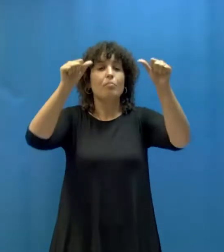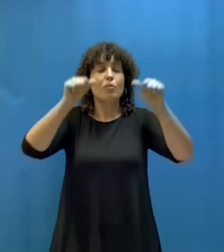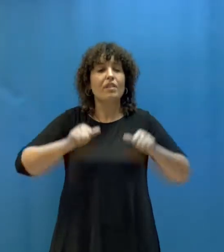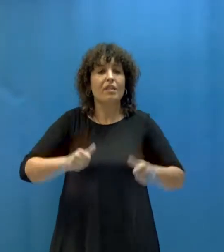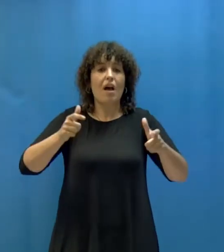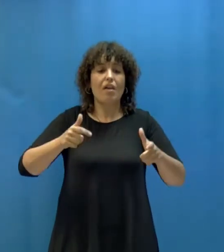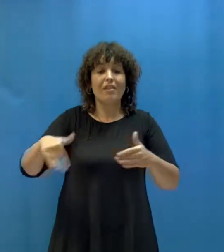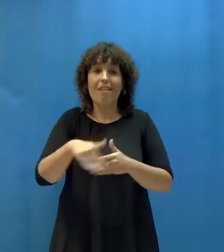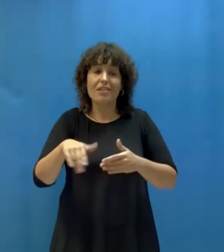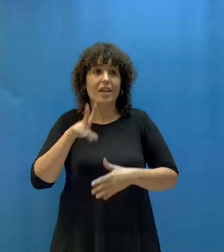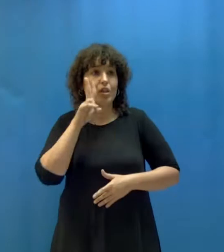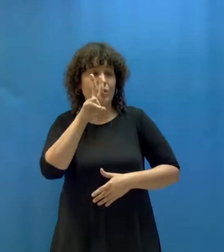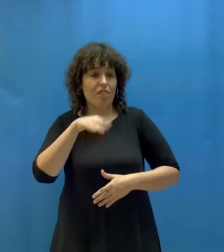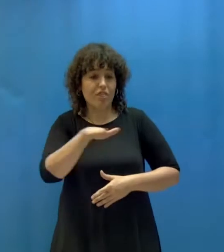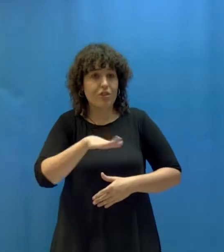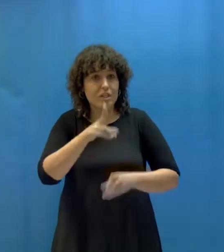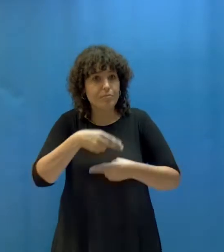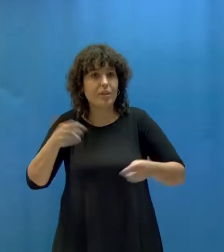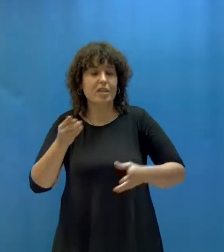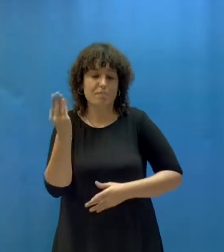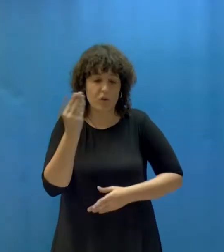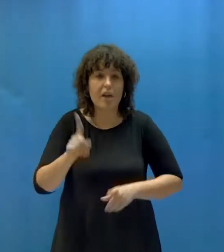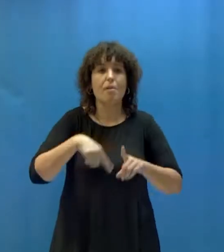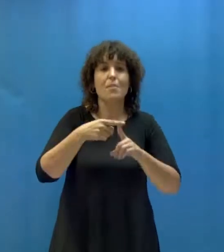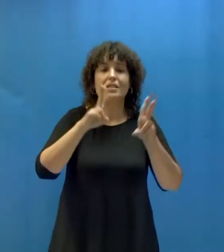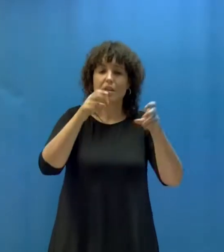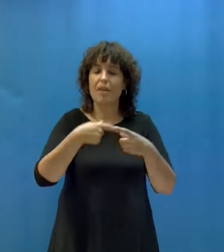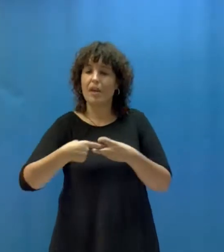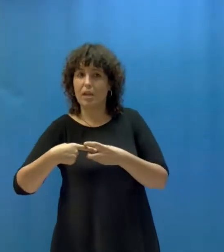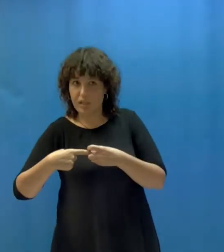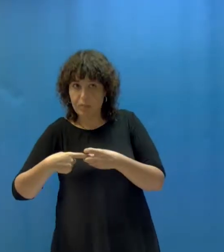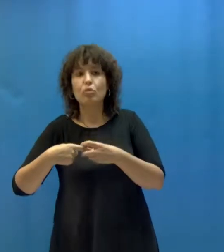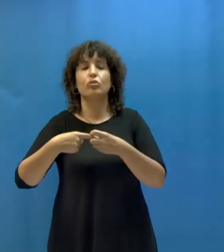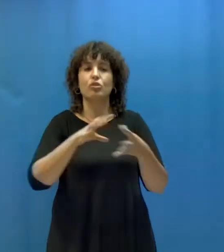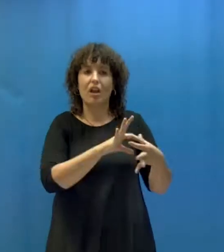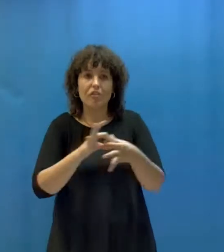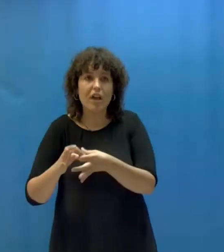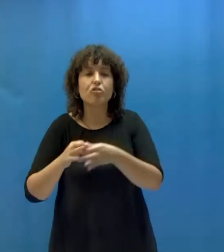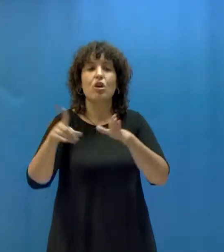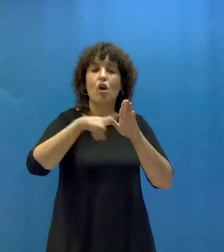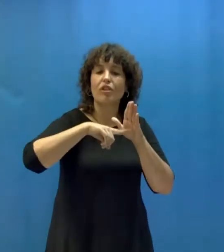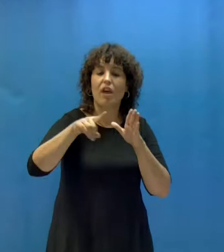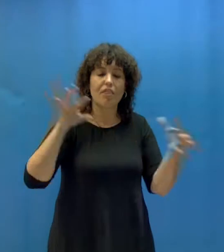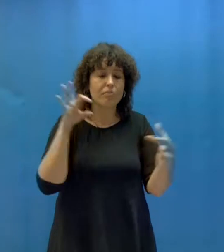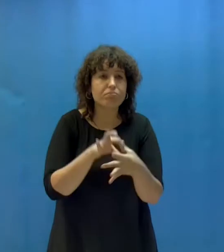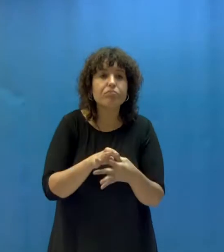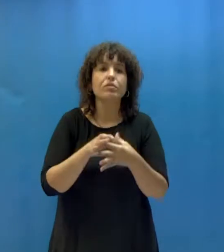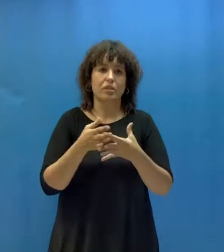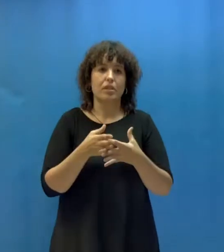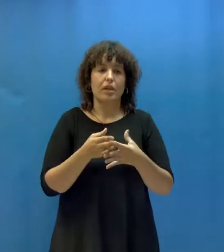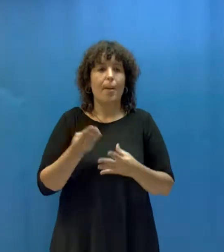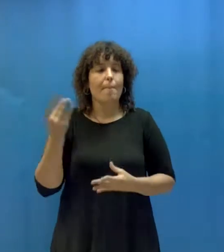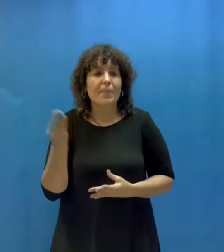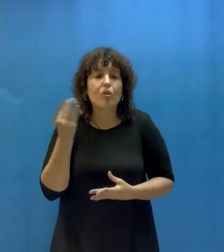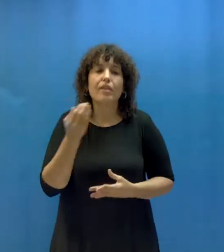la vía pública y, asimismo, los aspectos tributarios, tributos y contraprestaciones dinerarias relacionadas con la ordenanza citada, promoviendo mucho mejor, entre otras